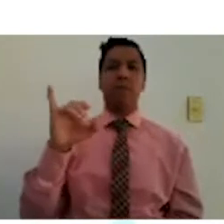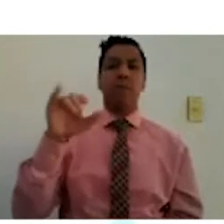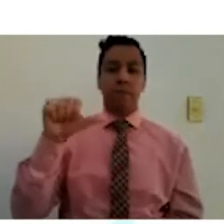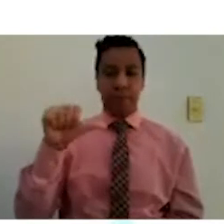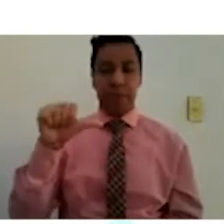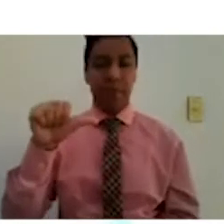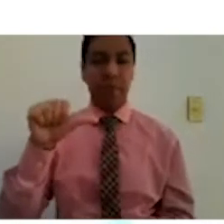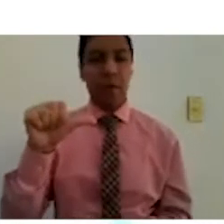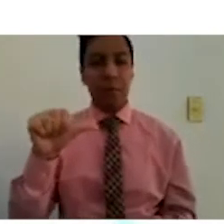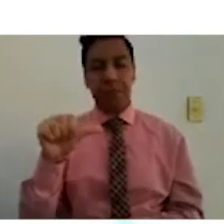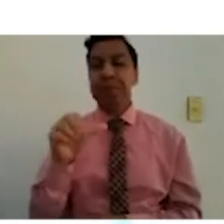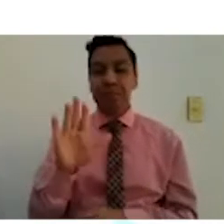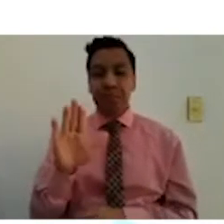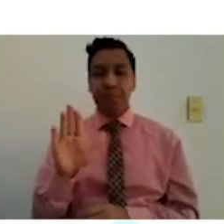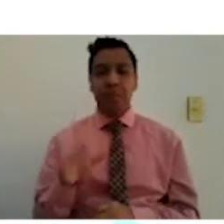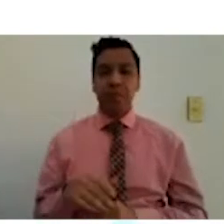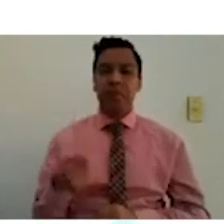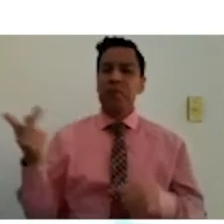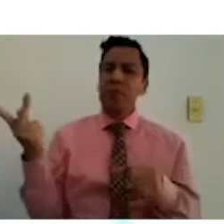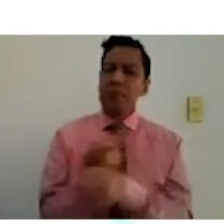en el siglo XIV